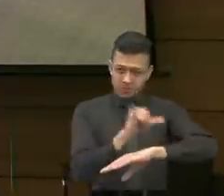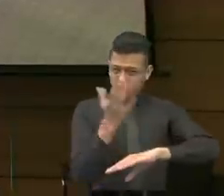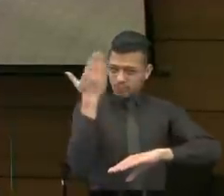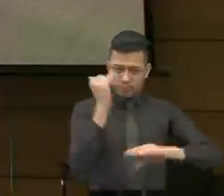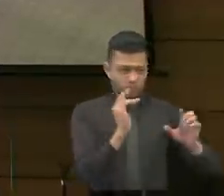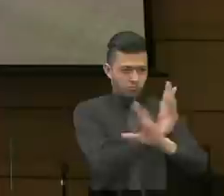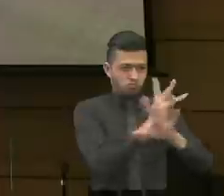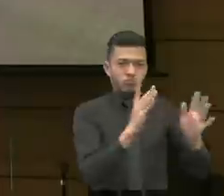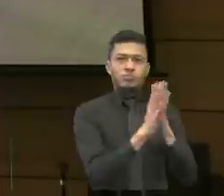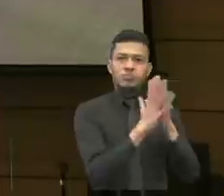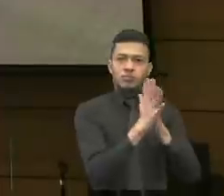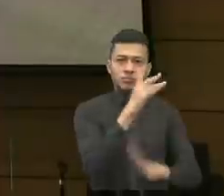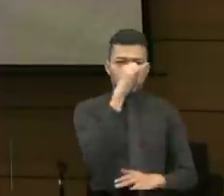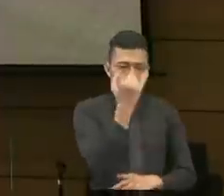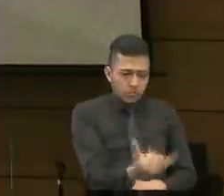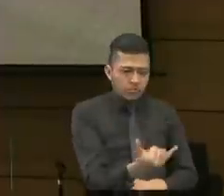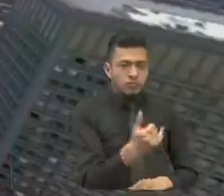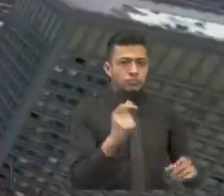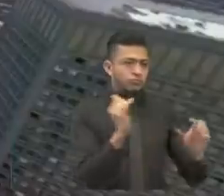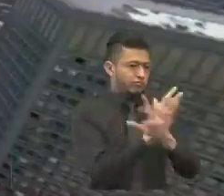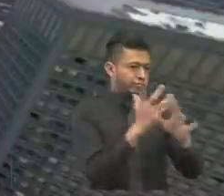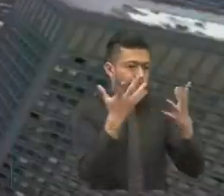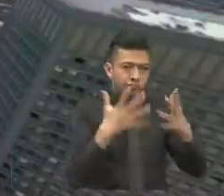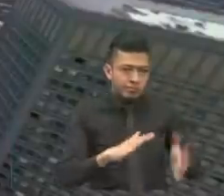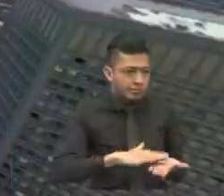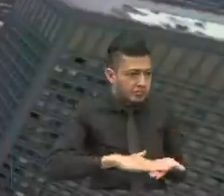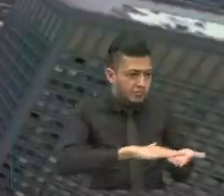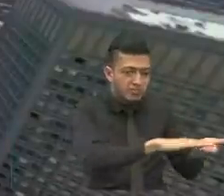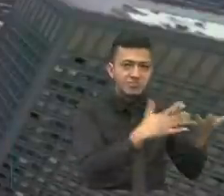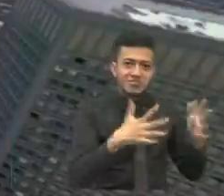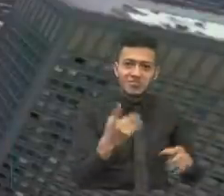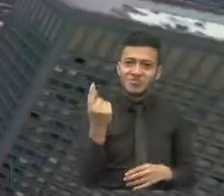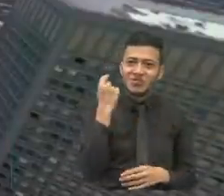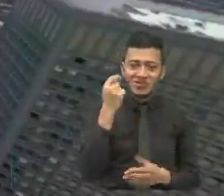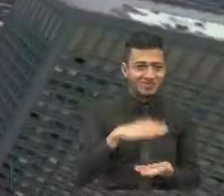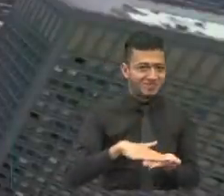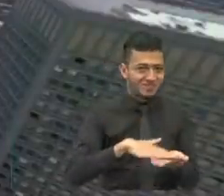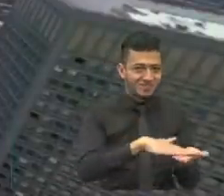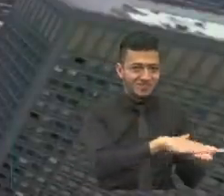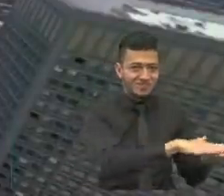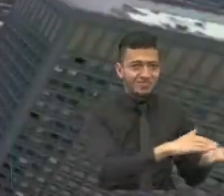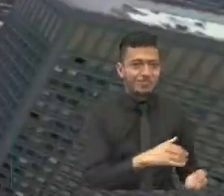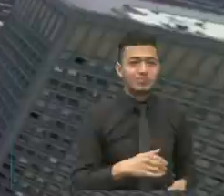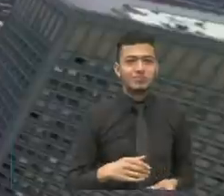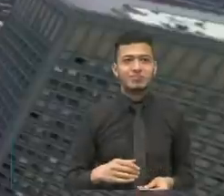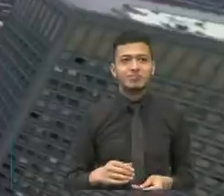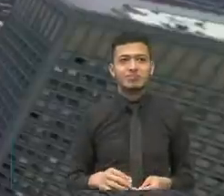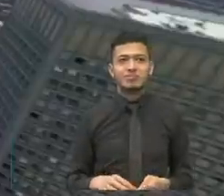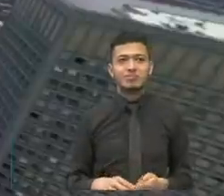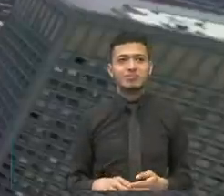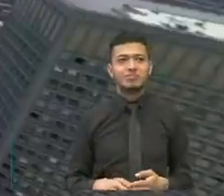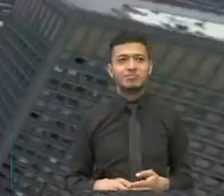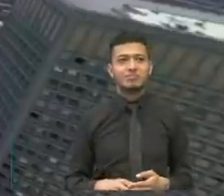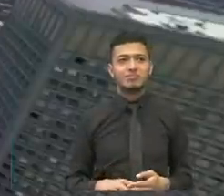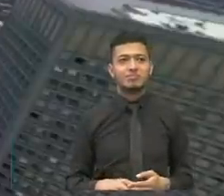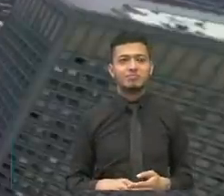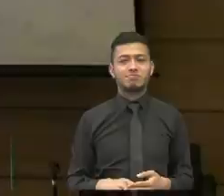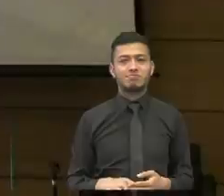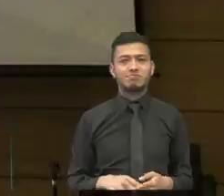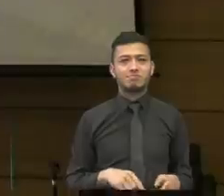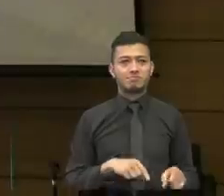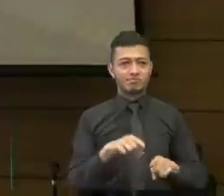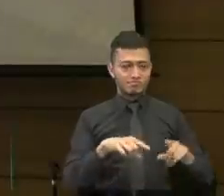Centro Histórico, la que ya está peatonalizada, etcétera, que sí, es muy, digamos, todavía aquí es